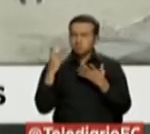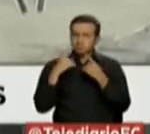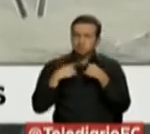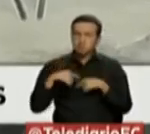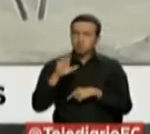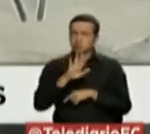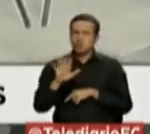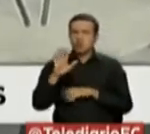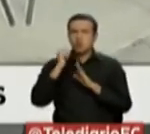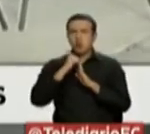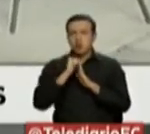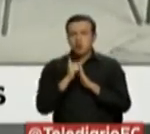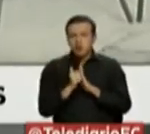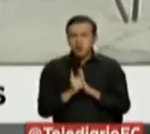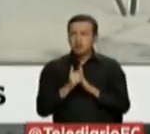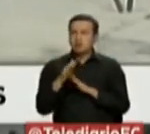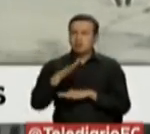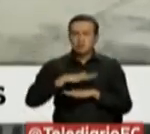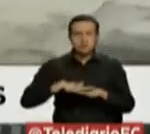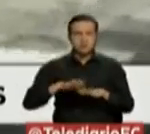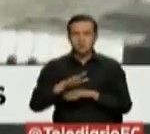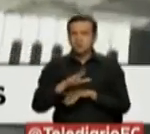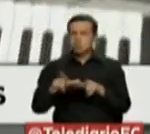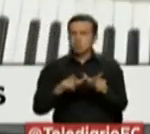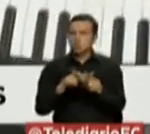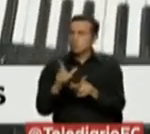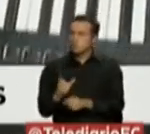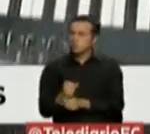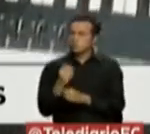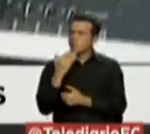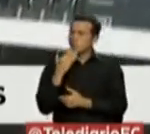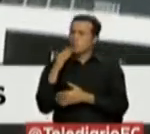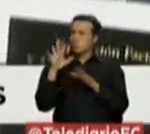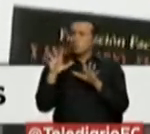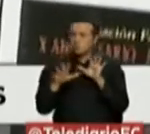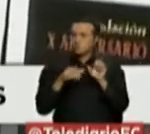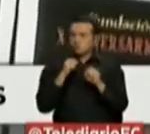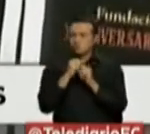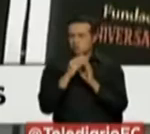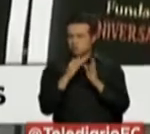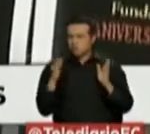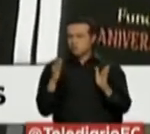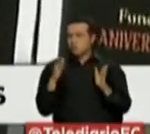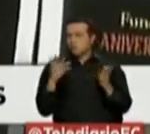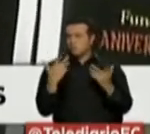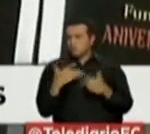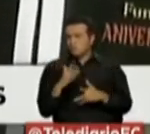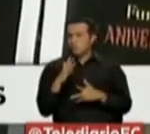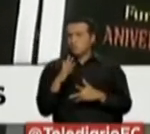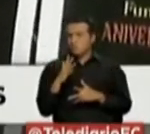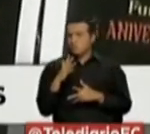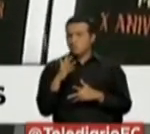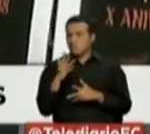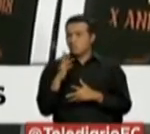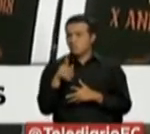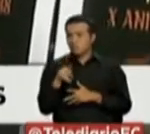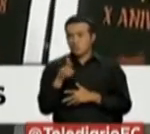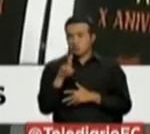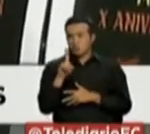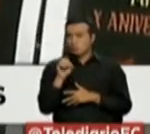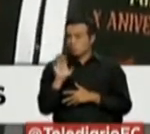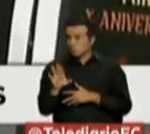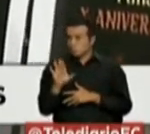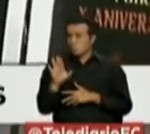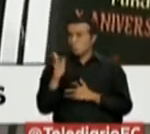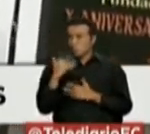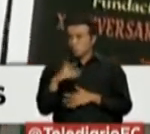manifestar su arte en condiciones seguras. Don Luis, 10 años han pasado, han mejorado las... Don Pedro